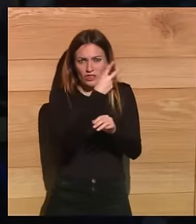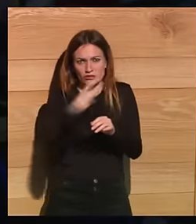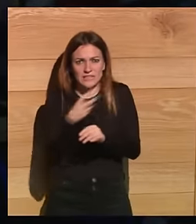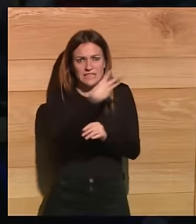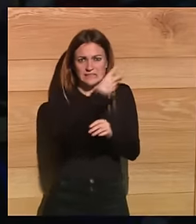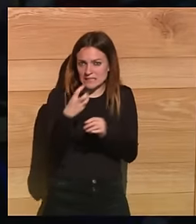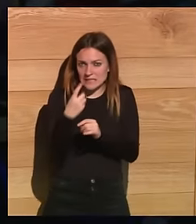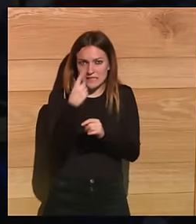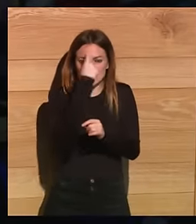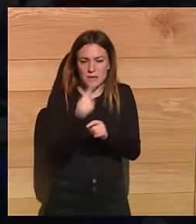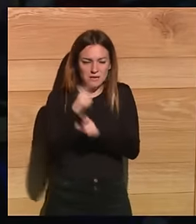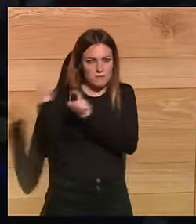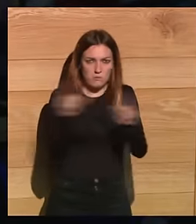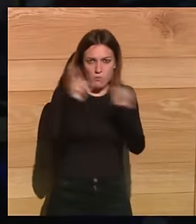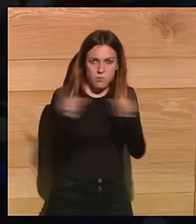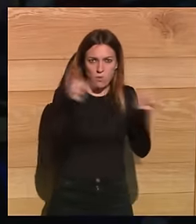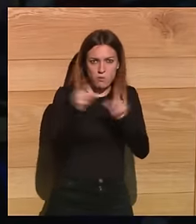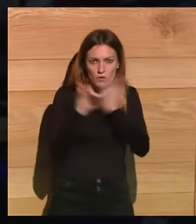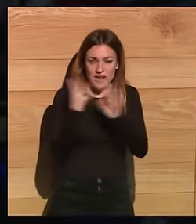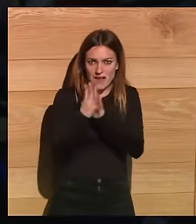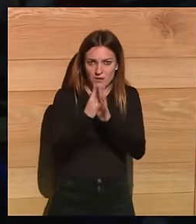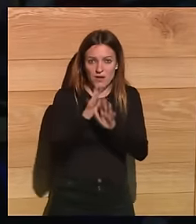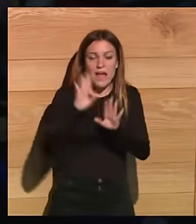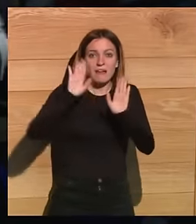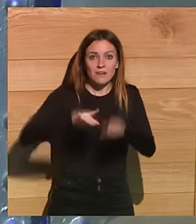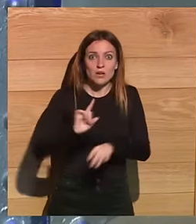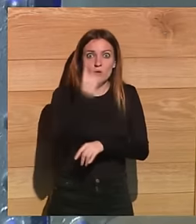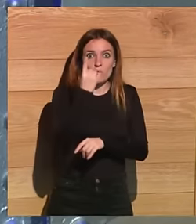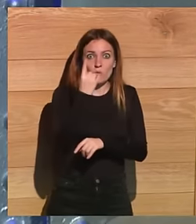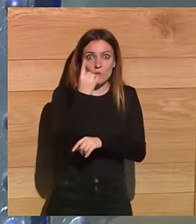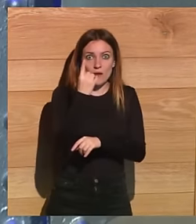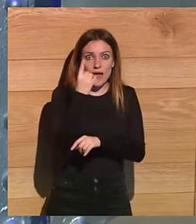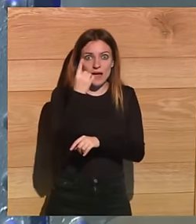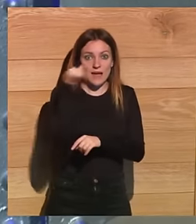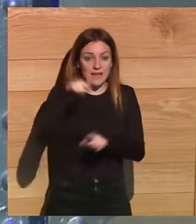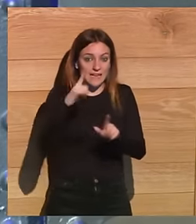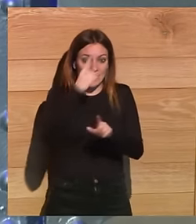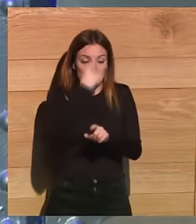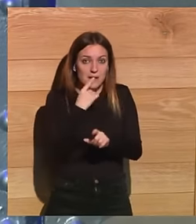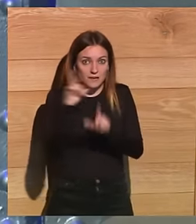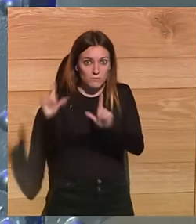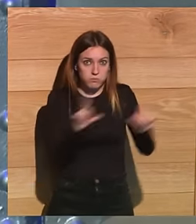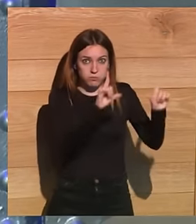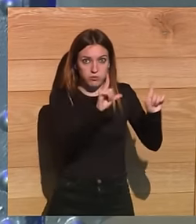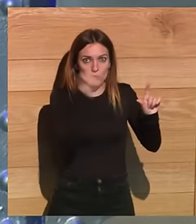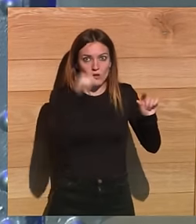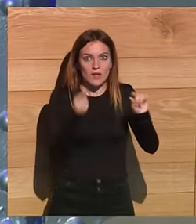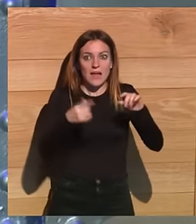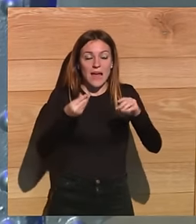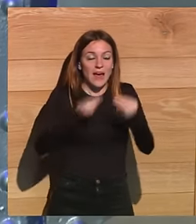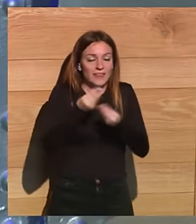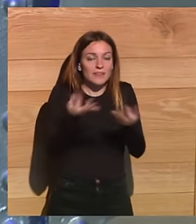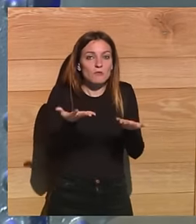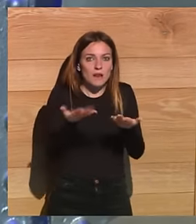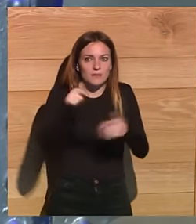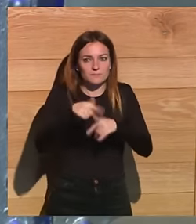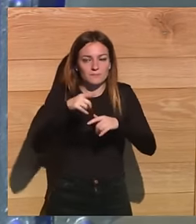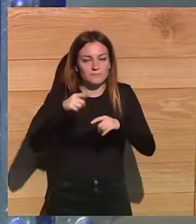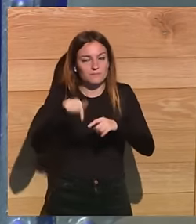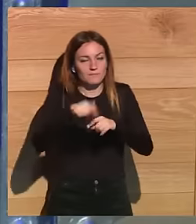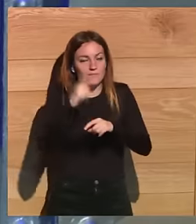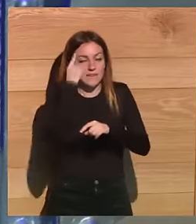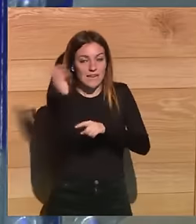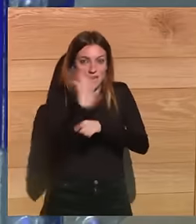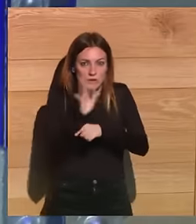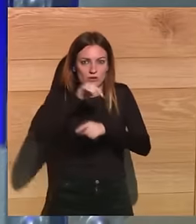300 imágenes, y encontramos una que hace que se active, que reaccione esa neurona. Y luego, como buen científico,